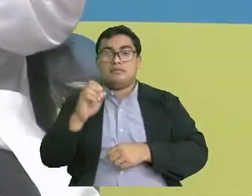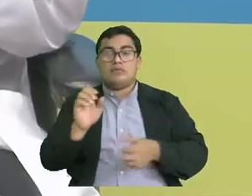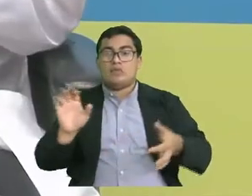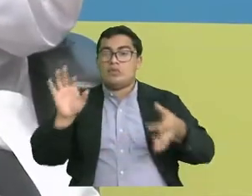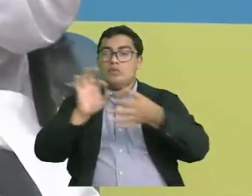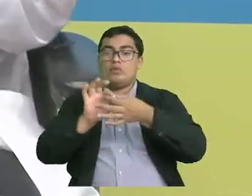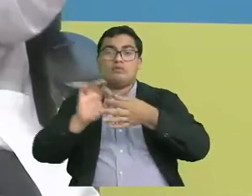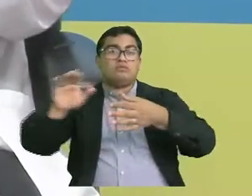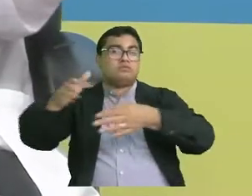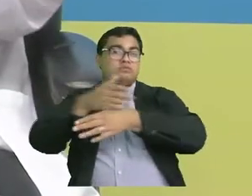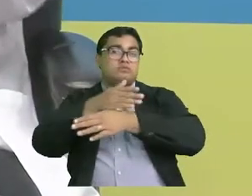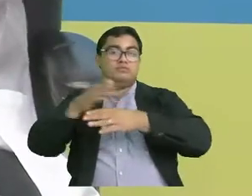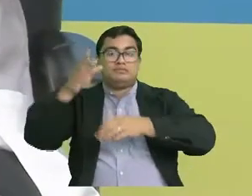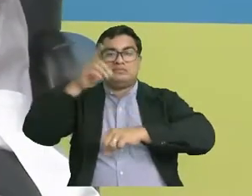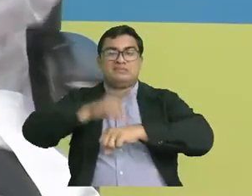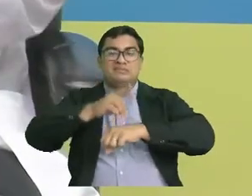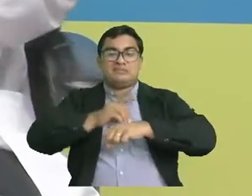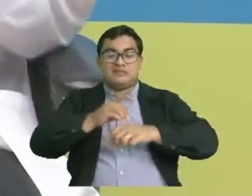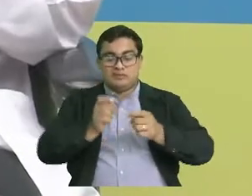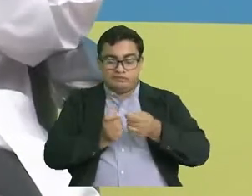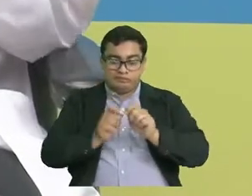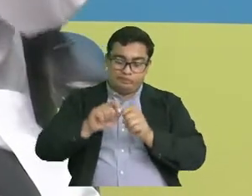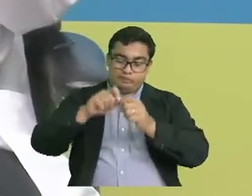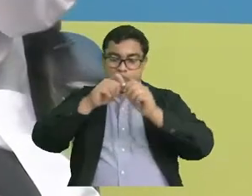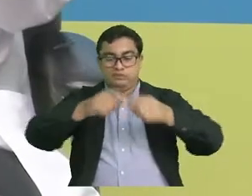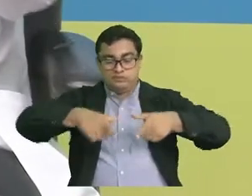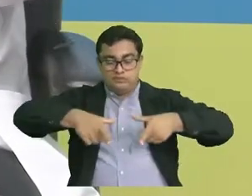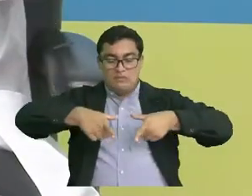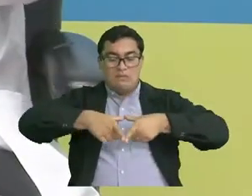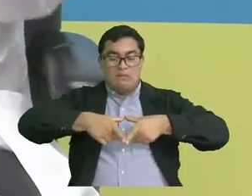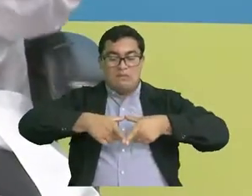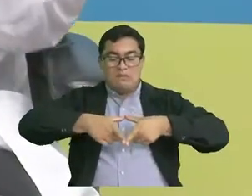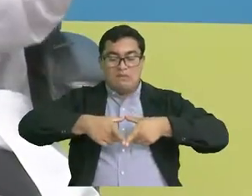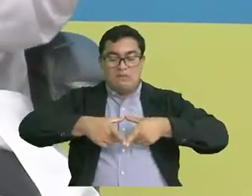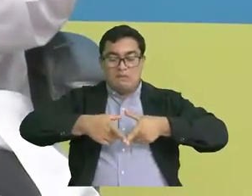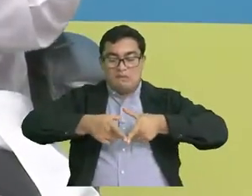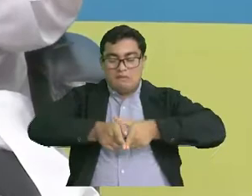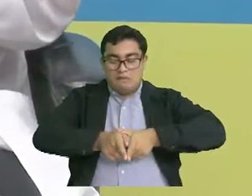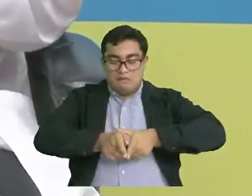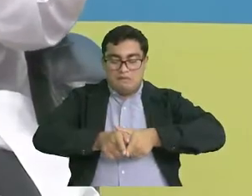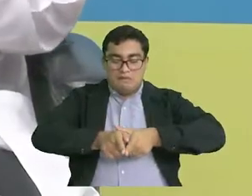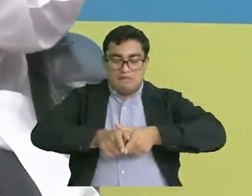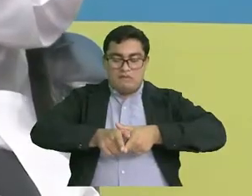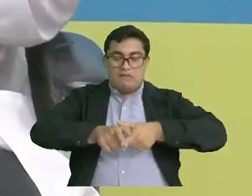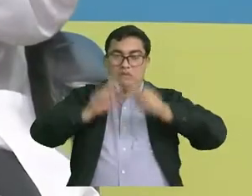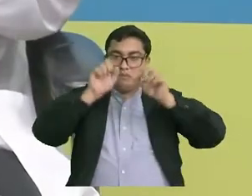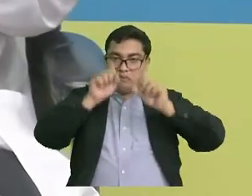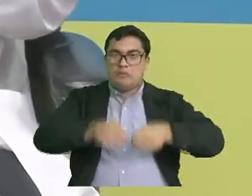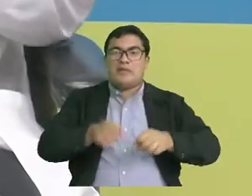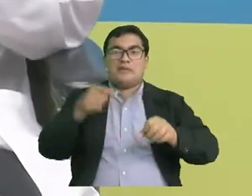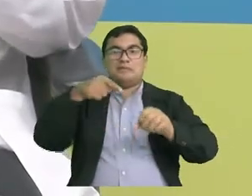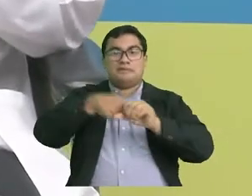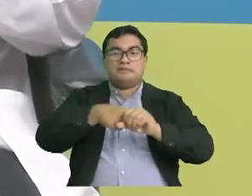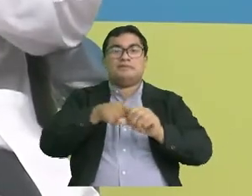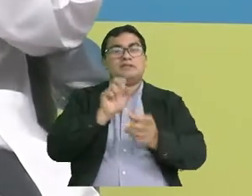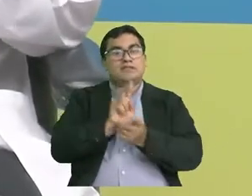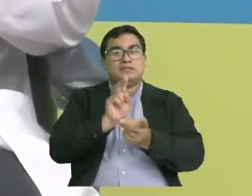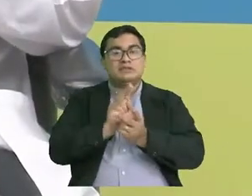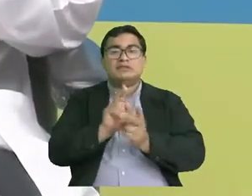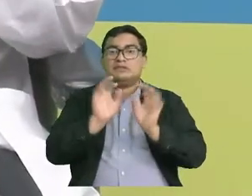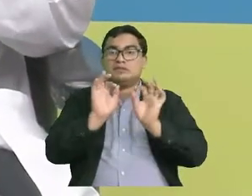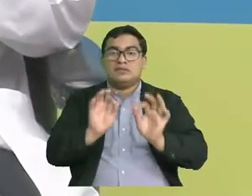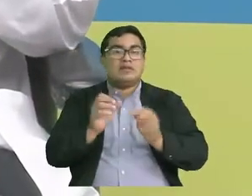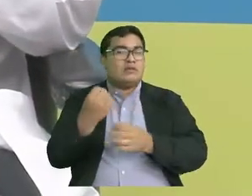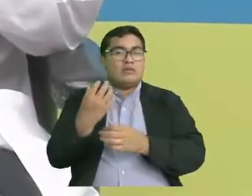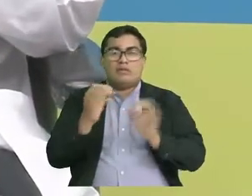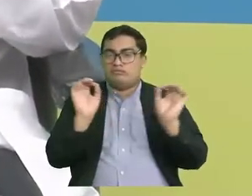cirujanos plásticos hacen las operaciones para hacer una vagina que pueda permitir tener relaciones